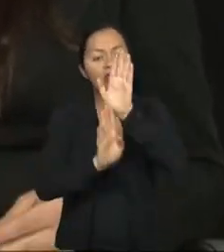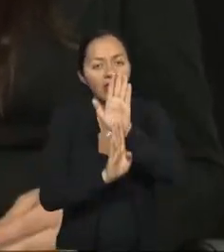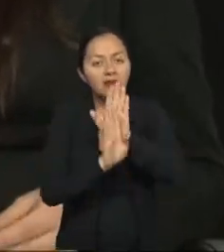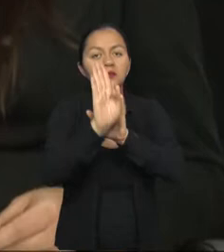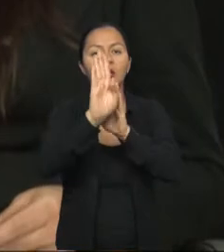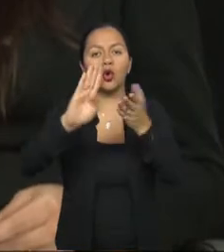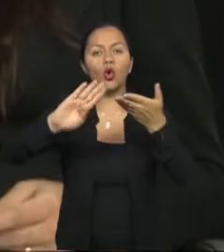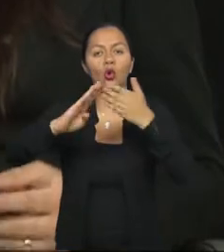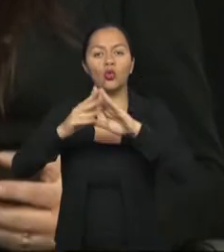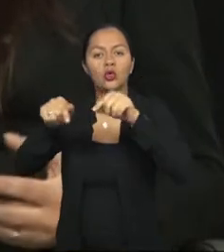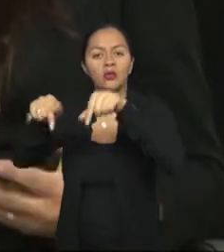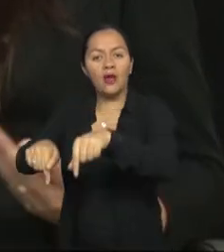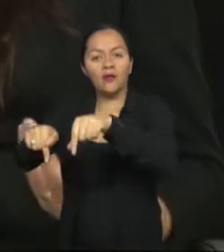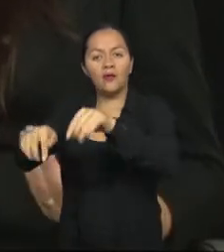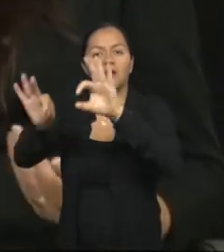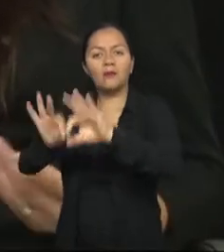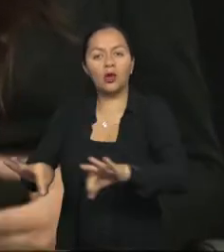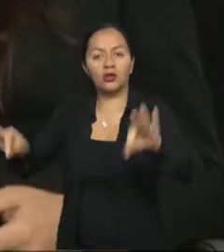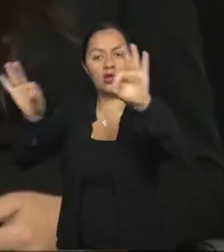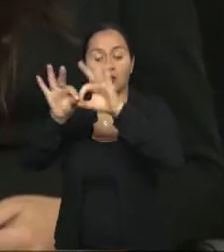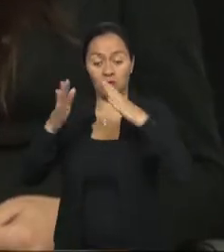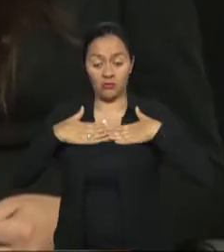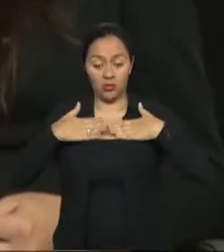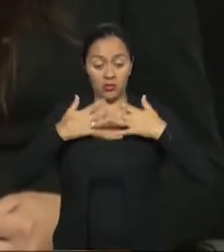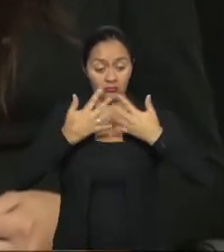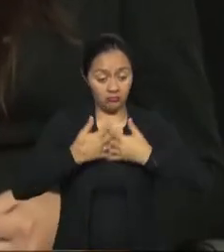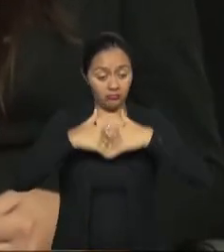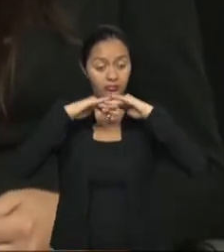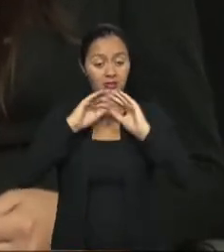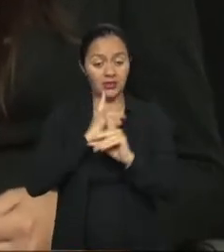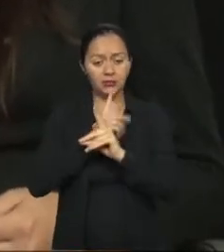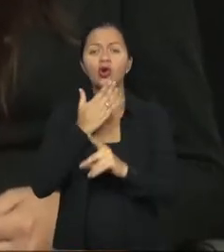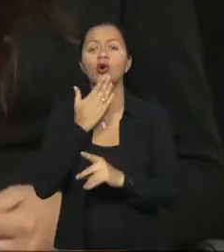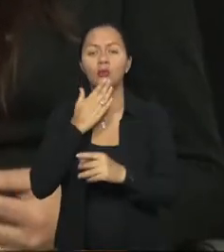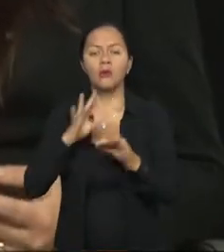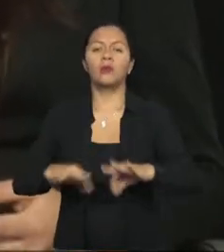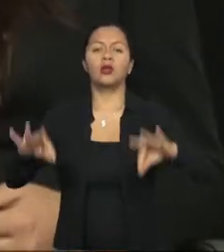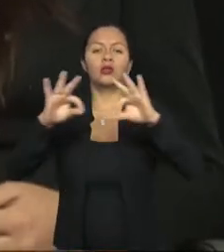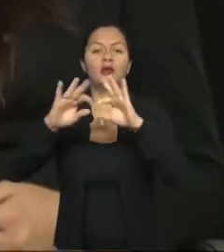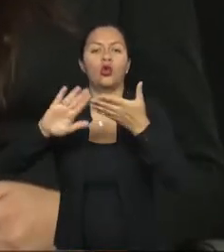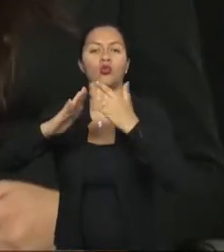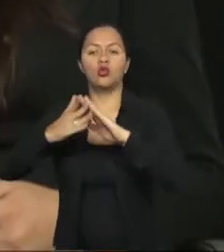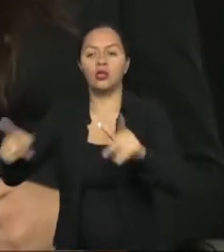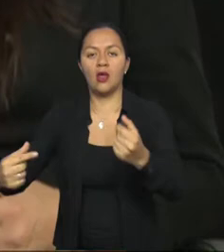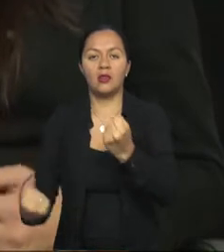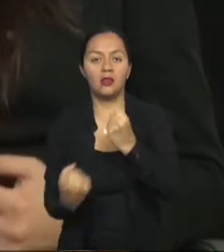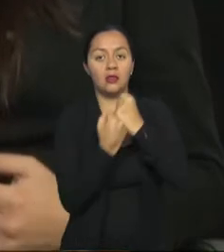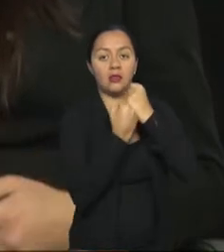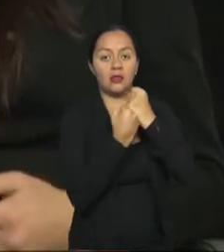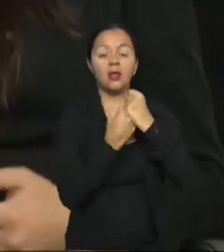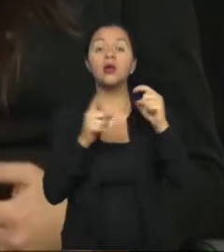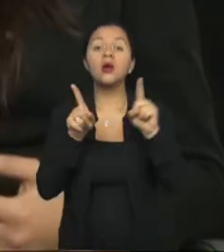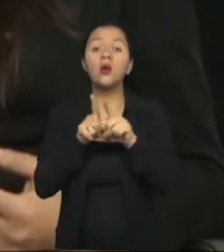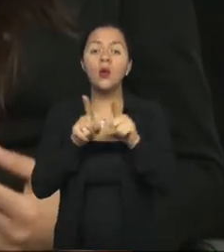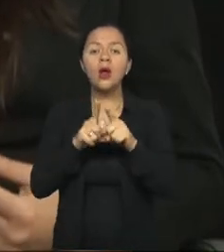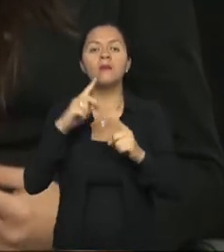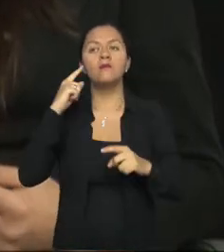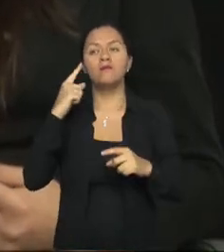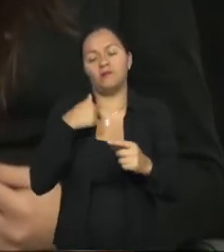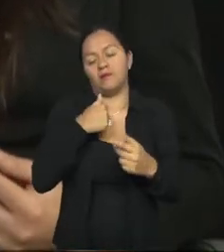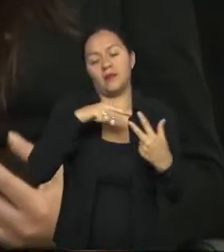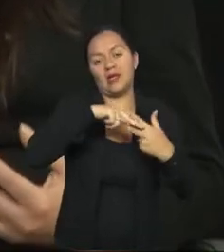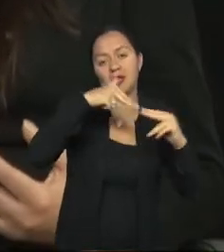esta estrategia. La estamos implementando en muchos de los países de nuestra región y también a nivel mundial. Pero adicionalmente,